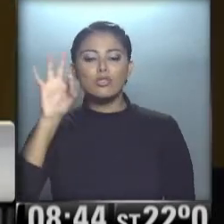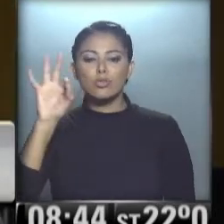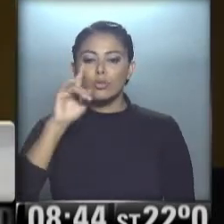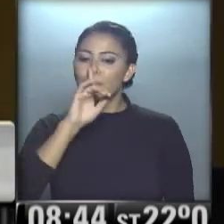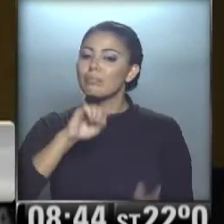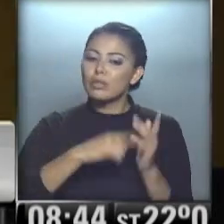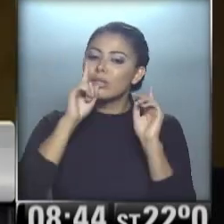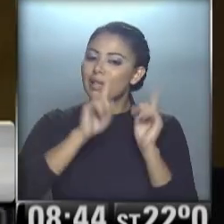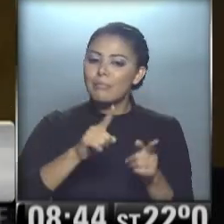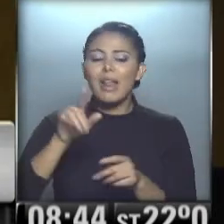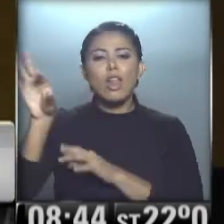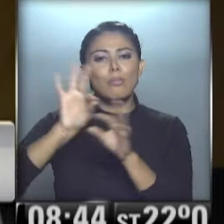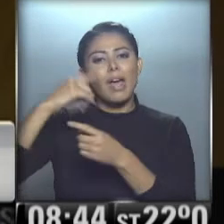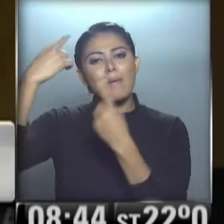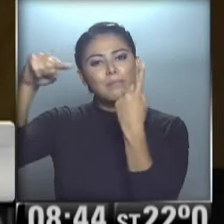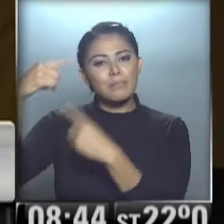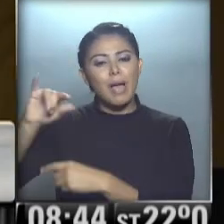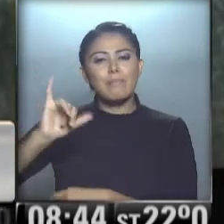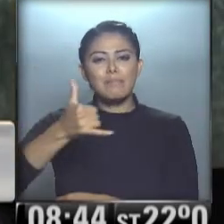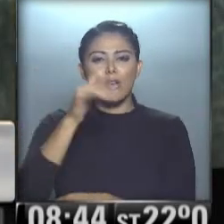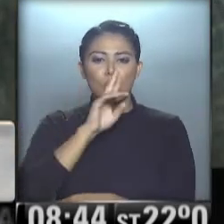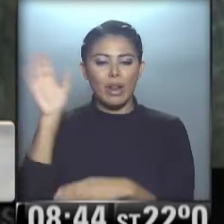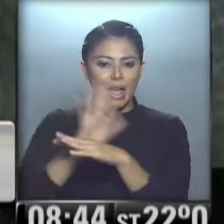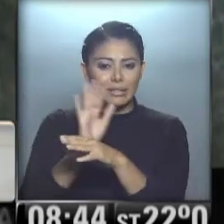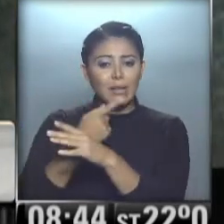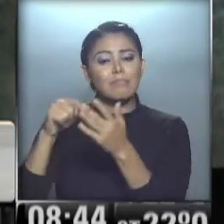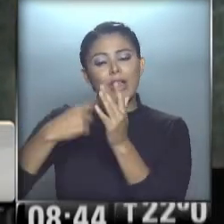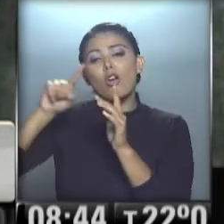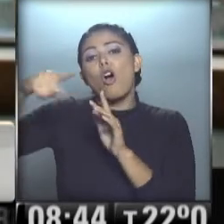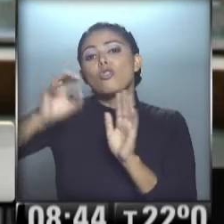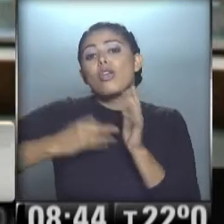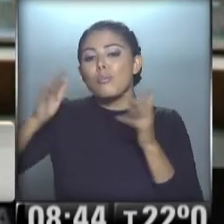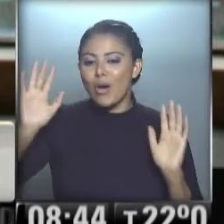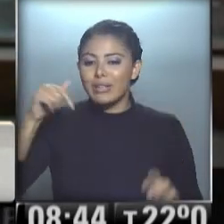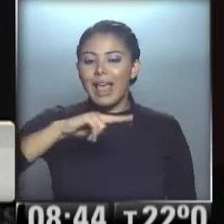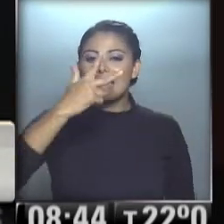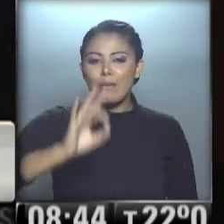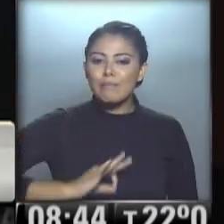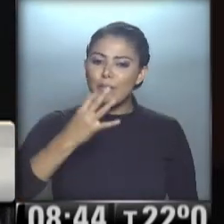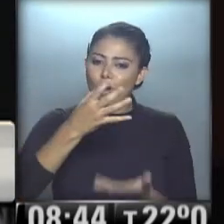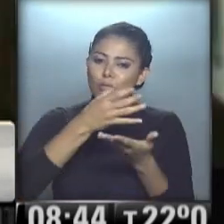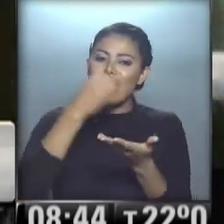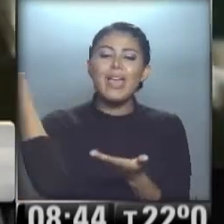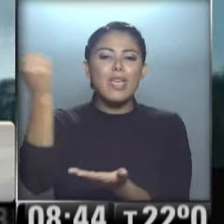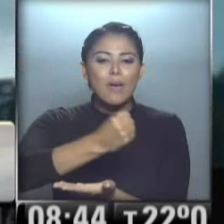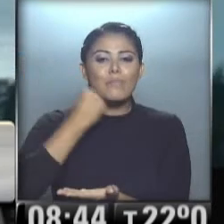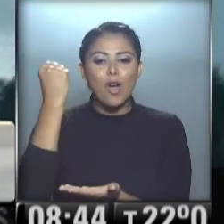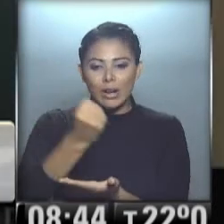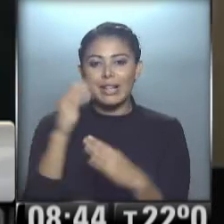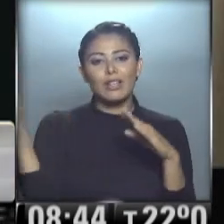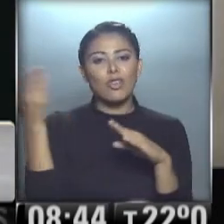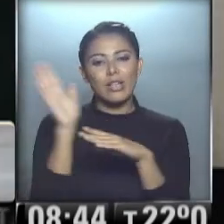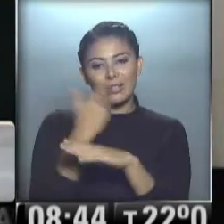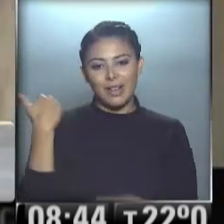ganar. También estaba nominada a Mejor Actriz Natalia Oreiro, pero quedó para otro año. Así que tres premios importantes entonces se trajo la